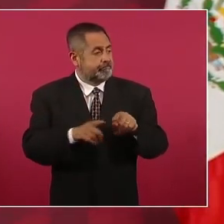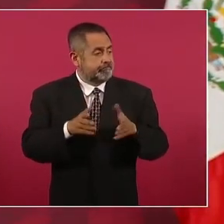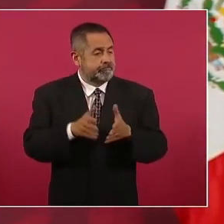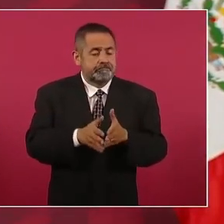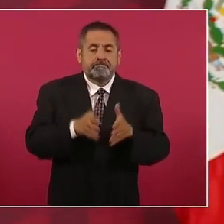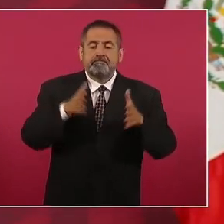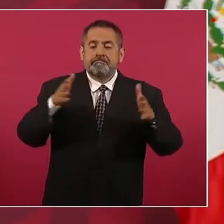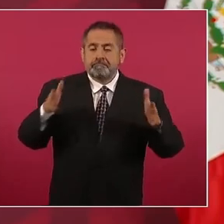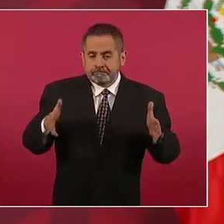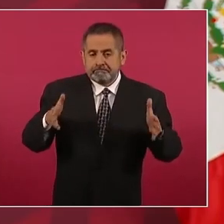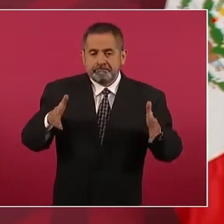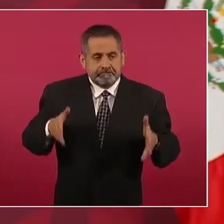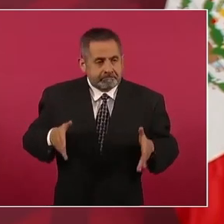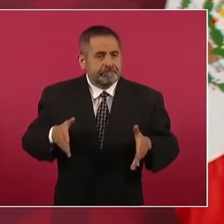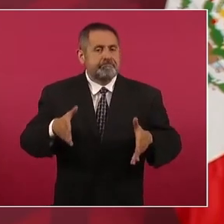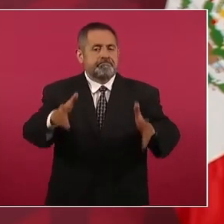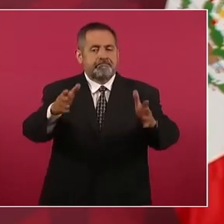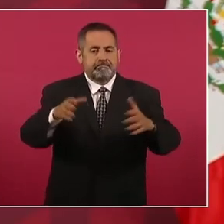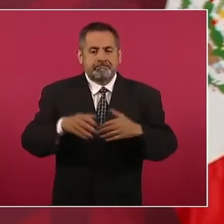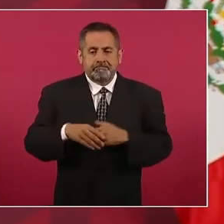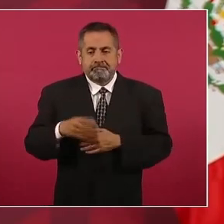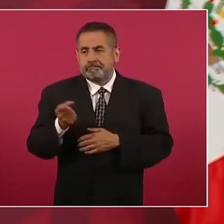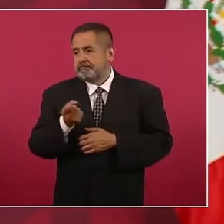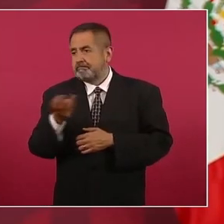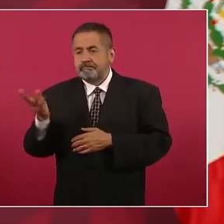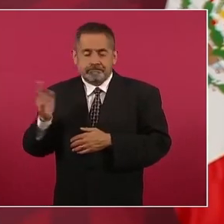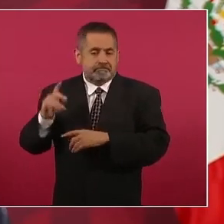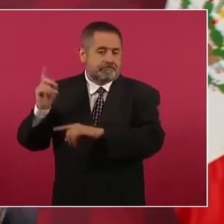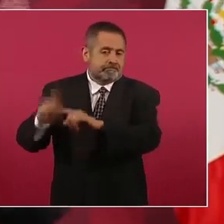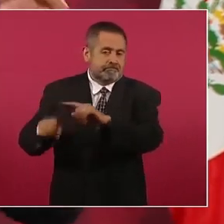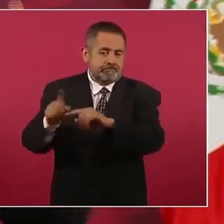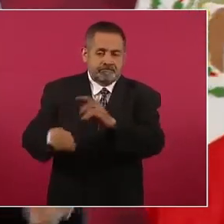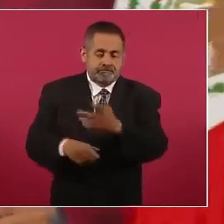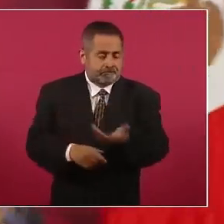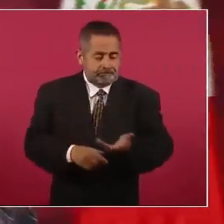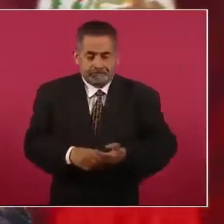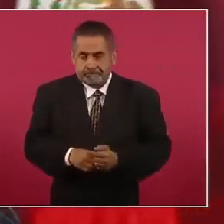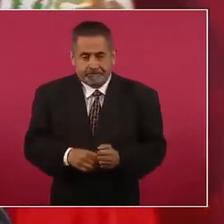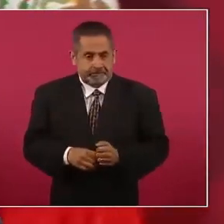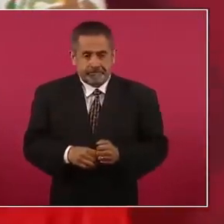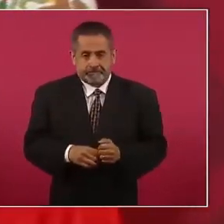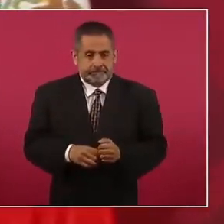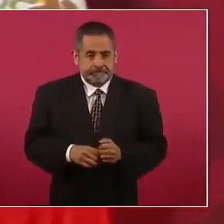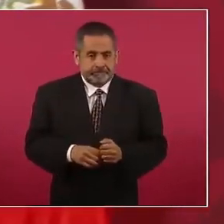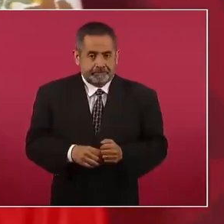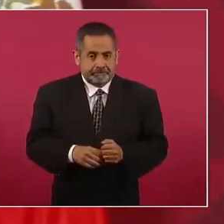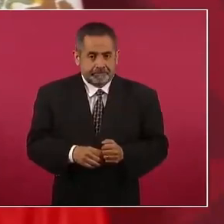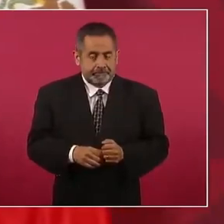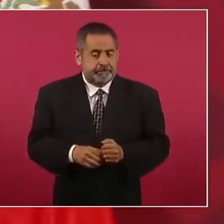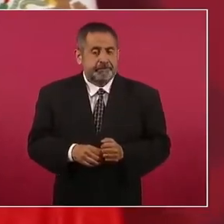viviendas, vecindades, pero eso en el tiempo